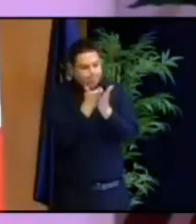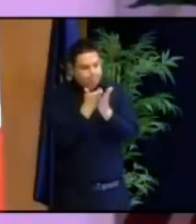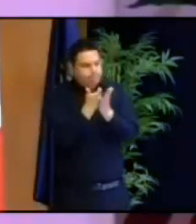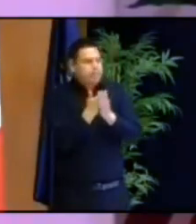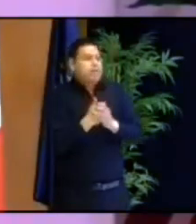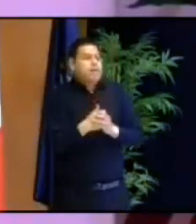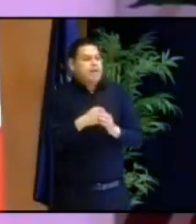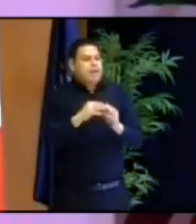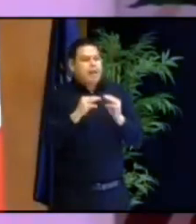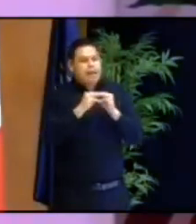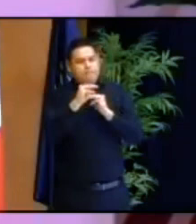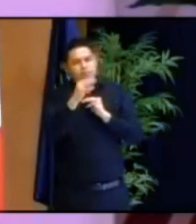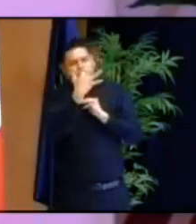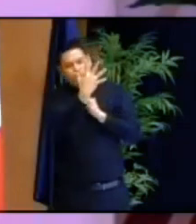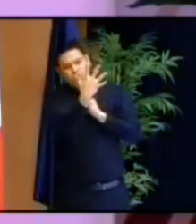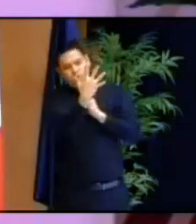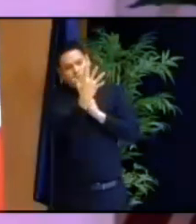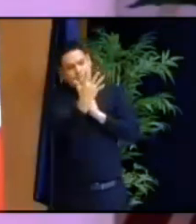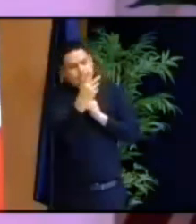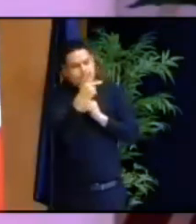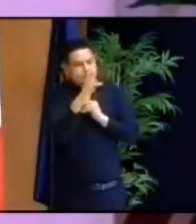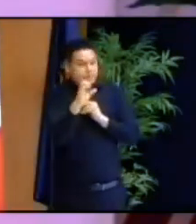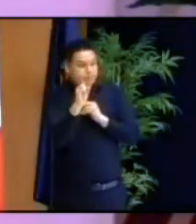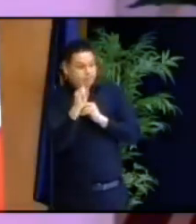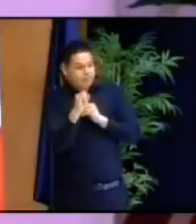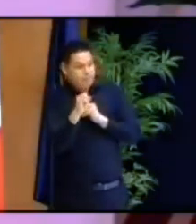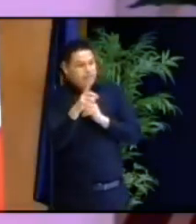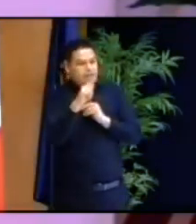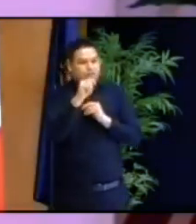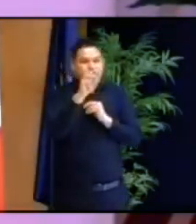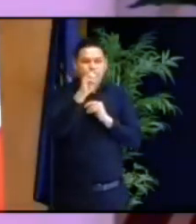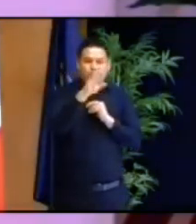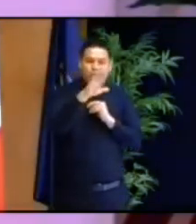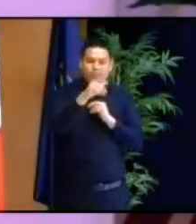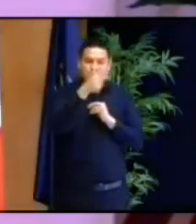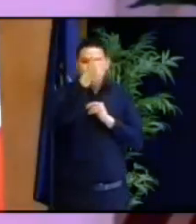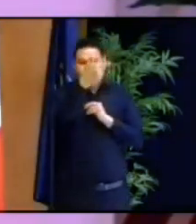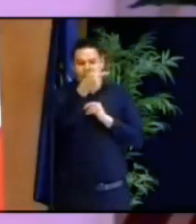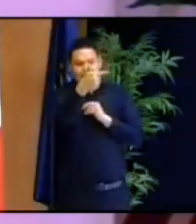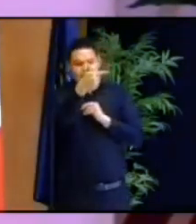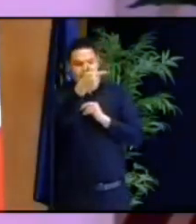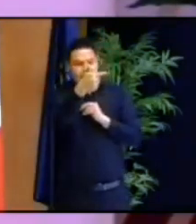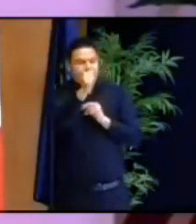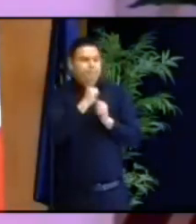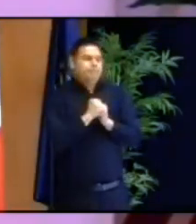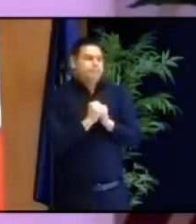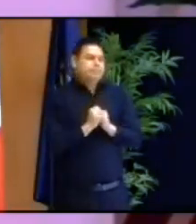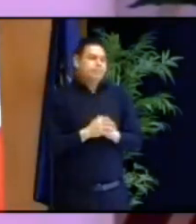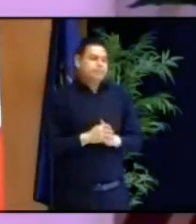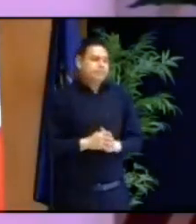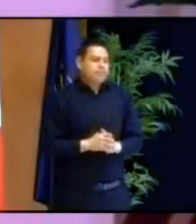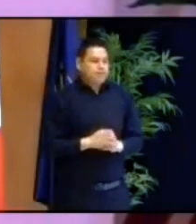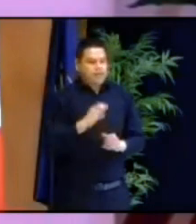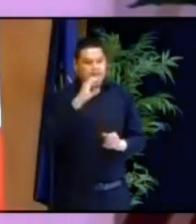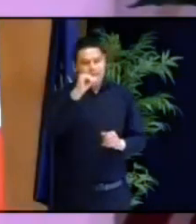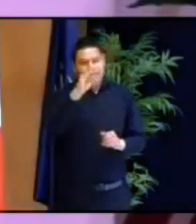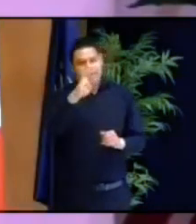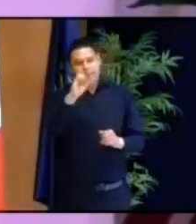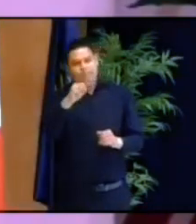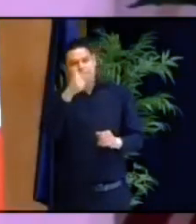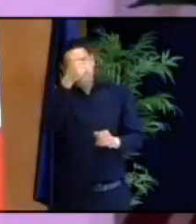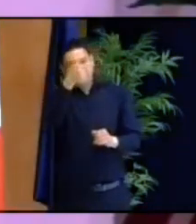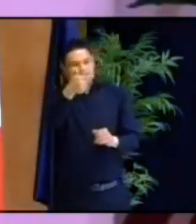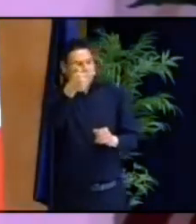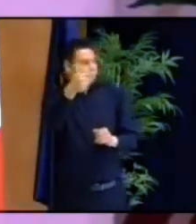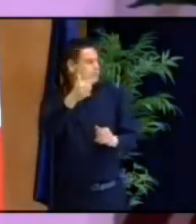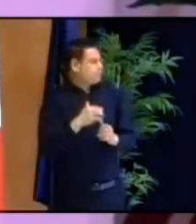metro cuesta 5 pesos, el trolebús elevado 7 pesos, el cablebús cuesta 7